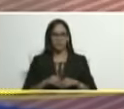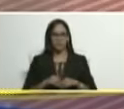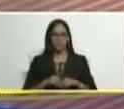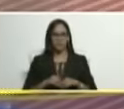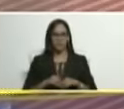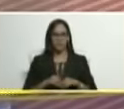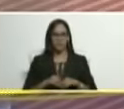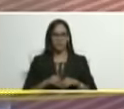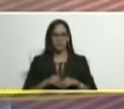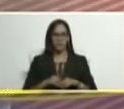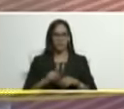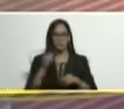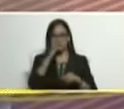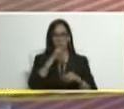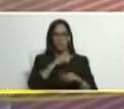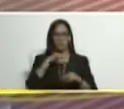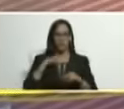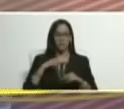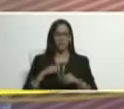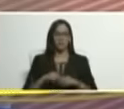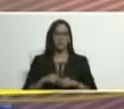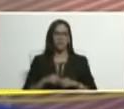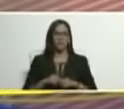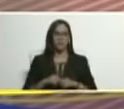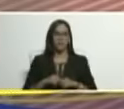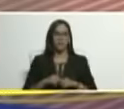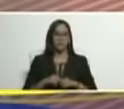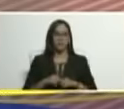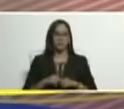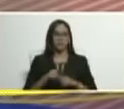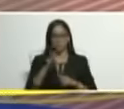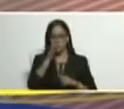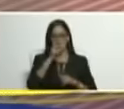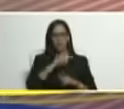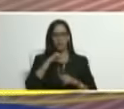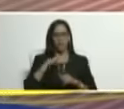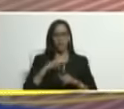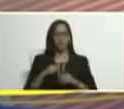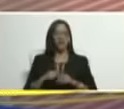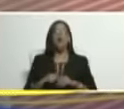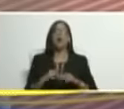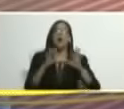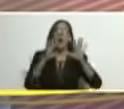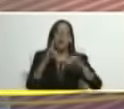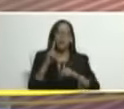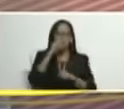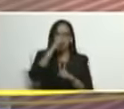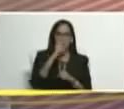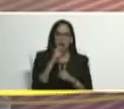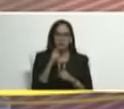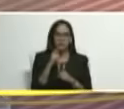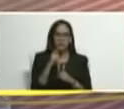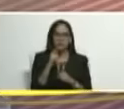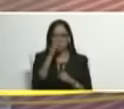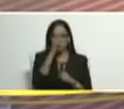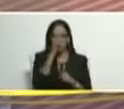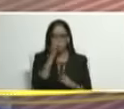Nos subestimaron. Nos subestimaron. 11 años de subestimación.